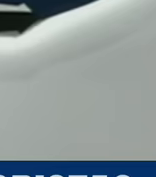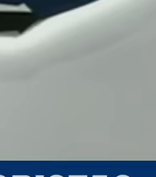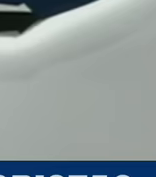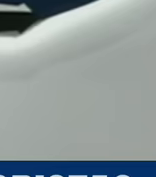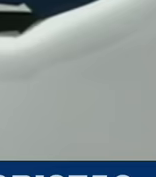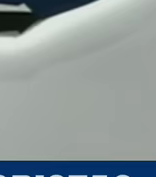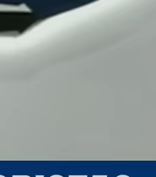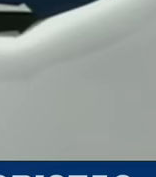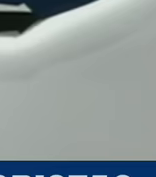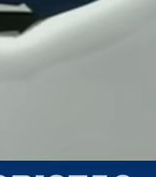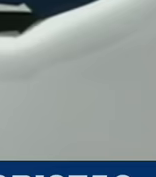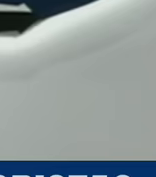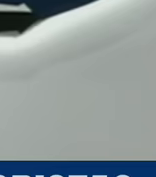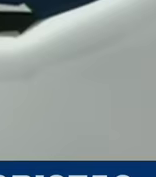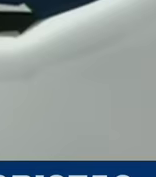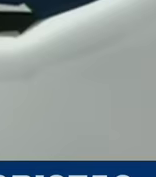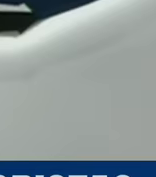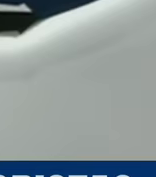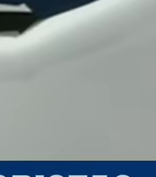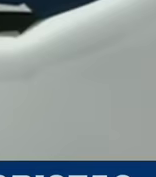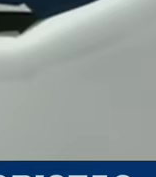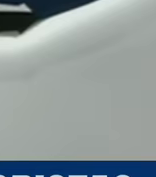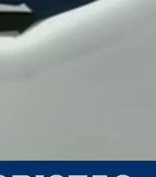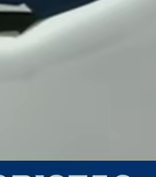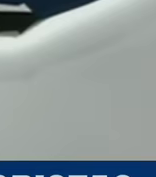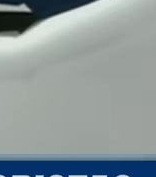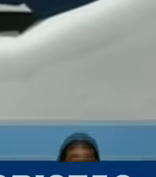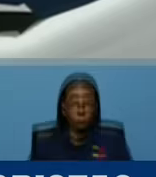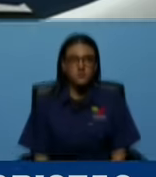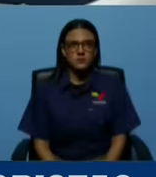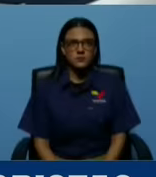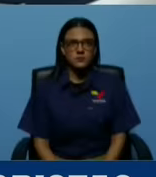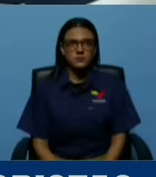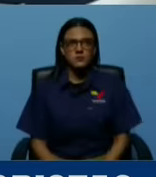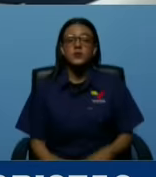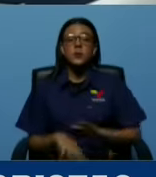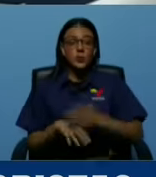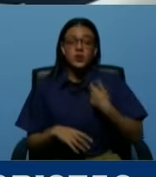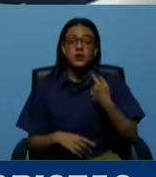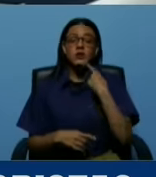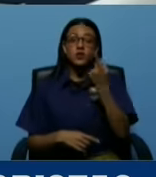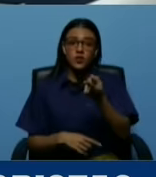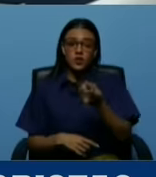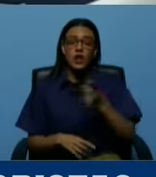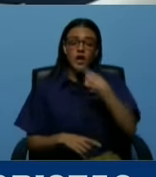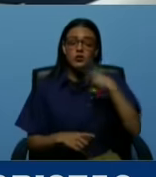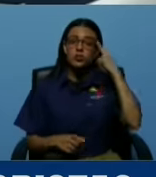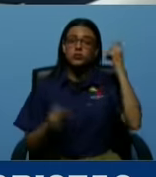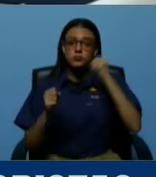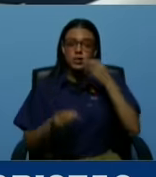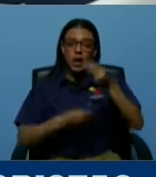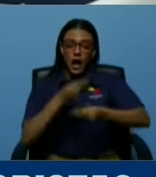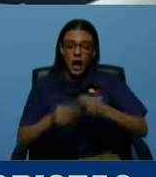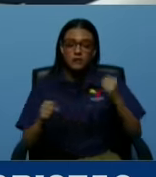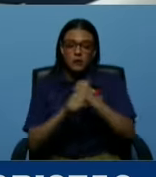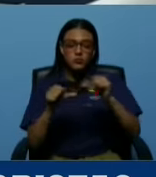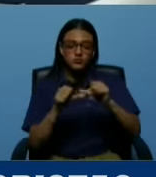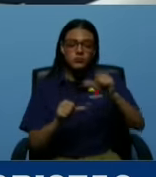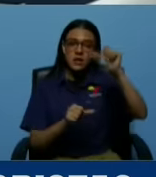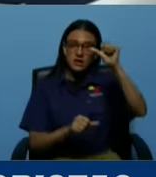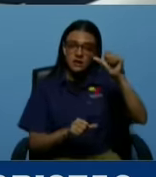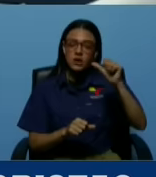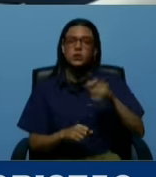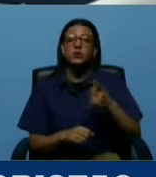vamos a hacer. Porque, como ya lo dije, las experticias que hemos tenido a bien desarrollar